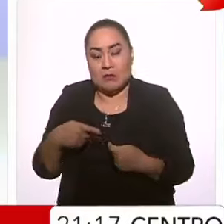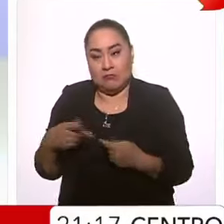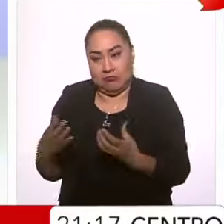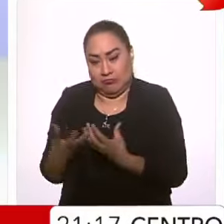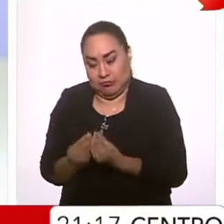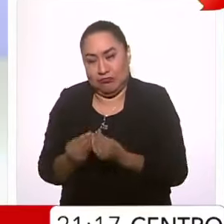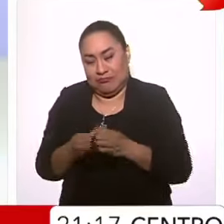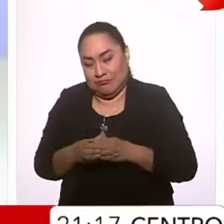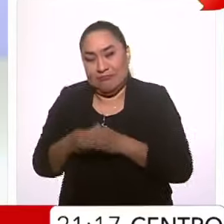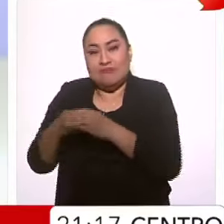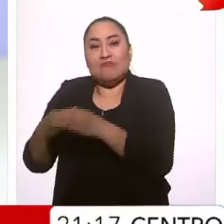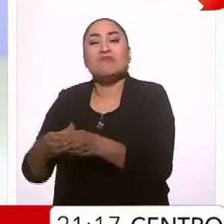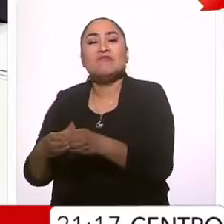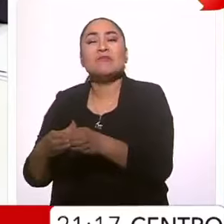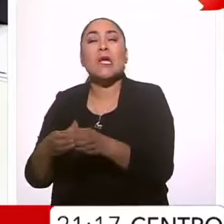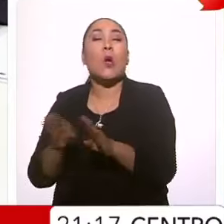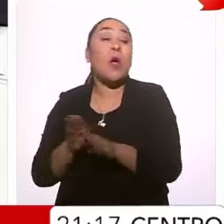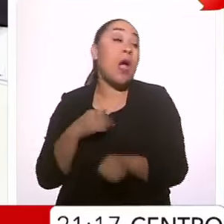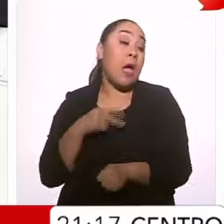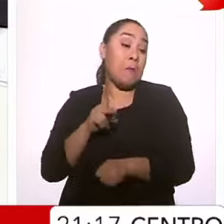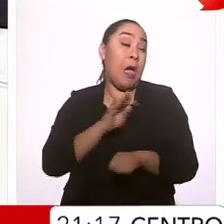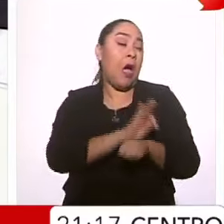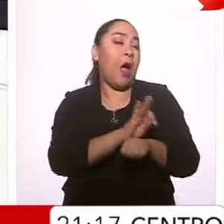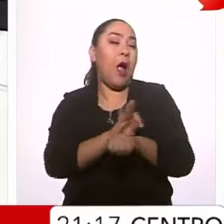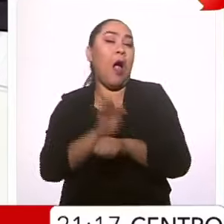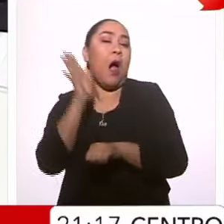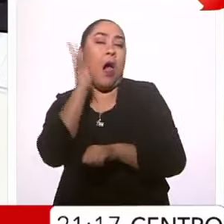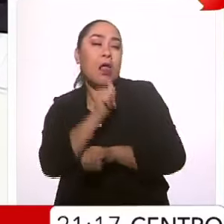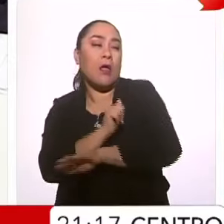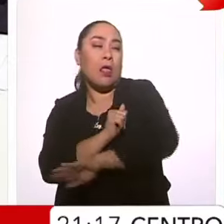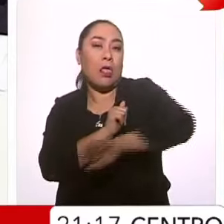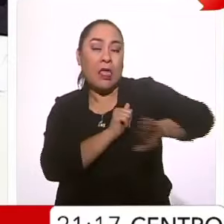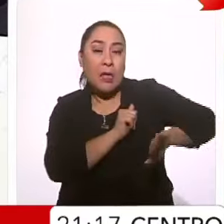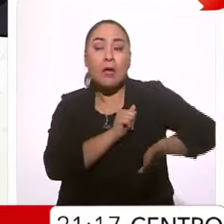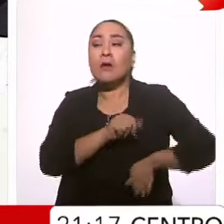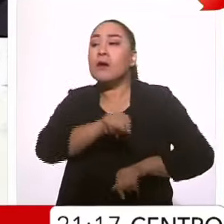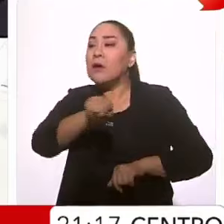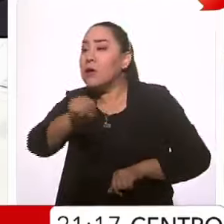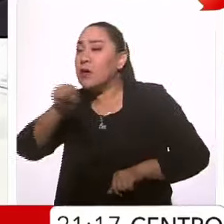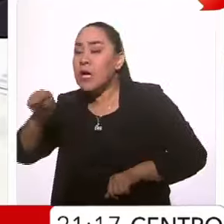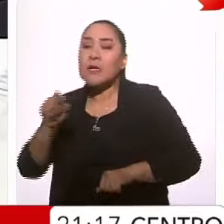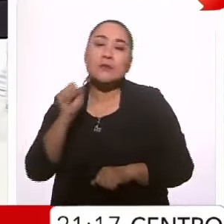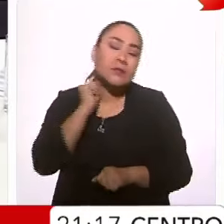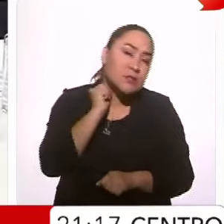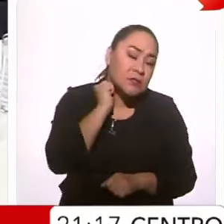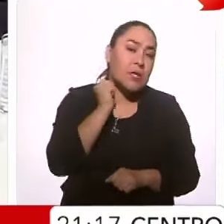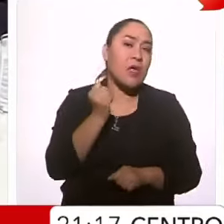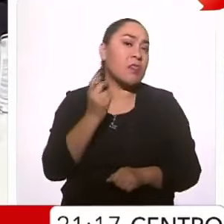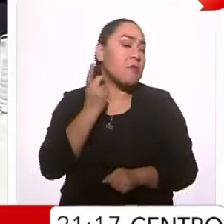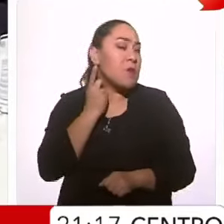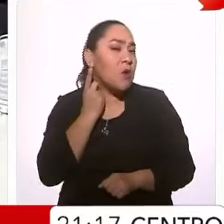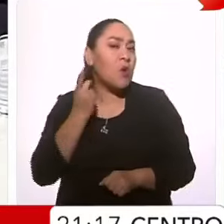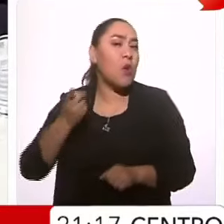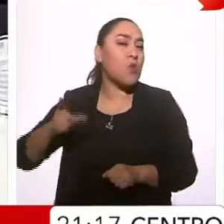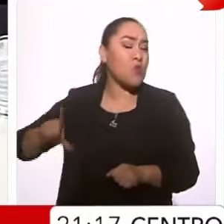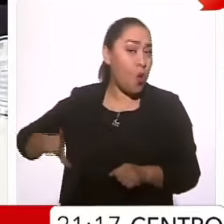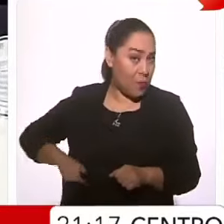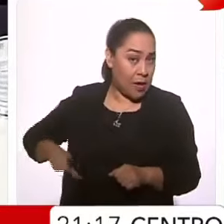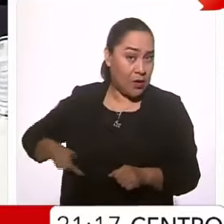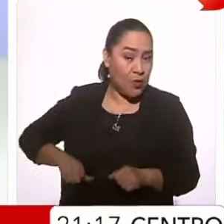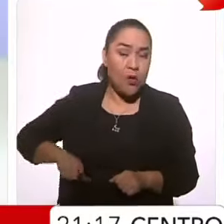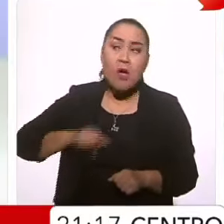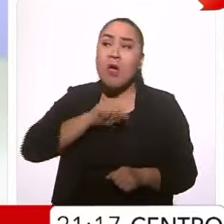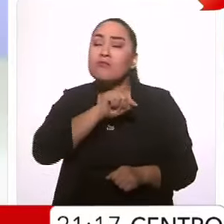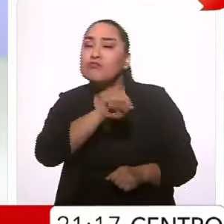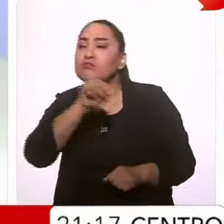democrático, decimos una democracia simulada, que impuso senadores, diputados, gobiernos, lo hicieron de tal